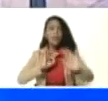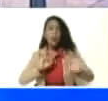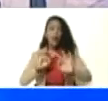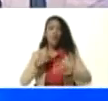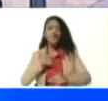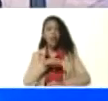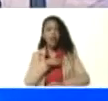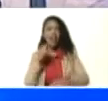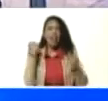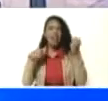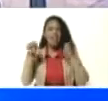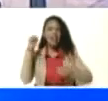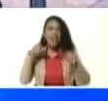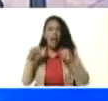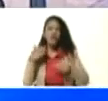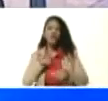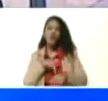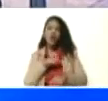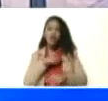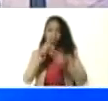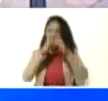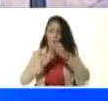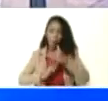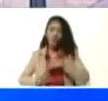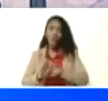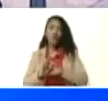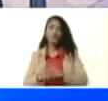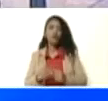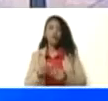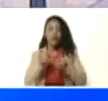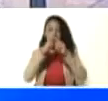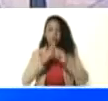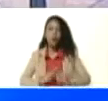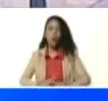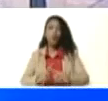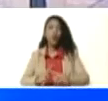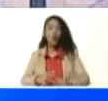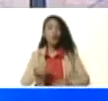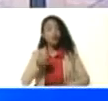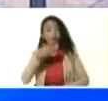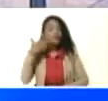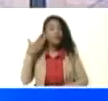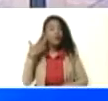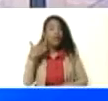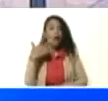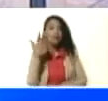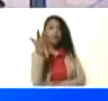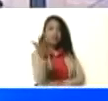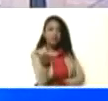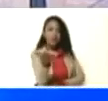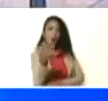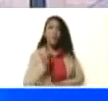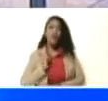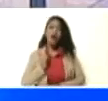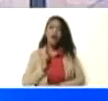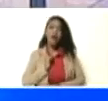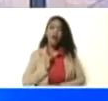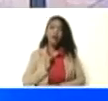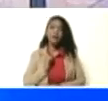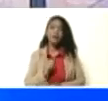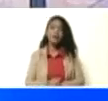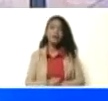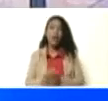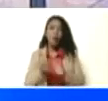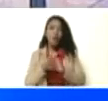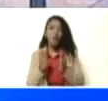nuestra rebeldía, desde nuestro honor y desde nuestra dignidad a tenderle la mano a cualquiera que llegue en